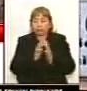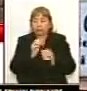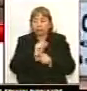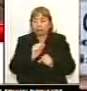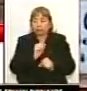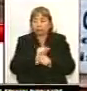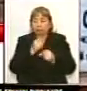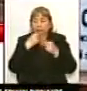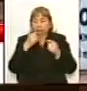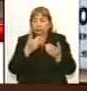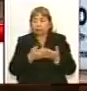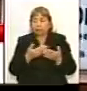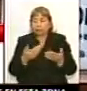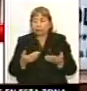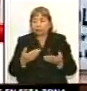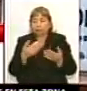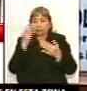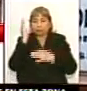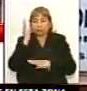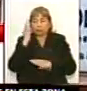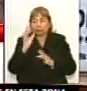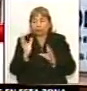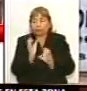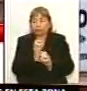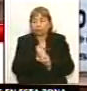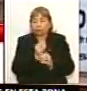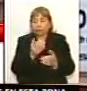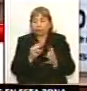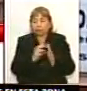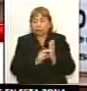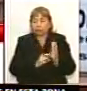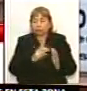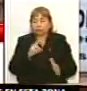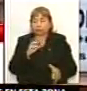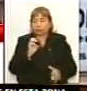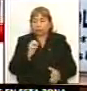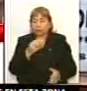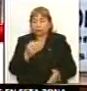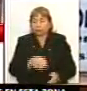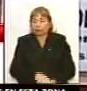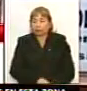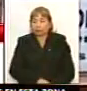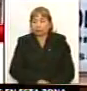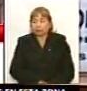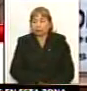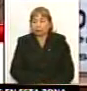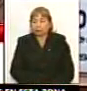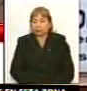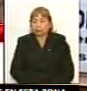señor secretario técnico la exposición resumida del presente predictamen. Sírvase tener